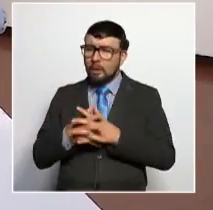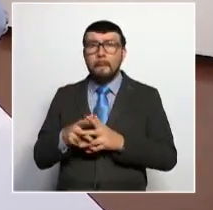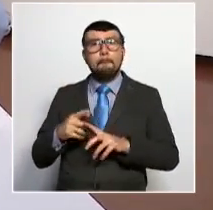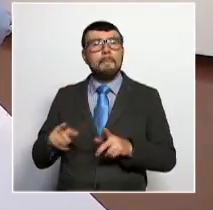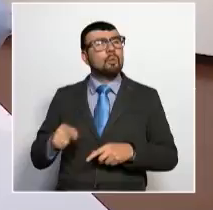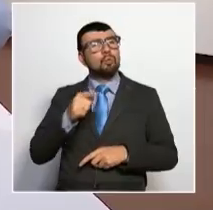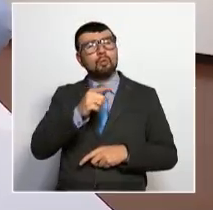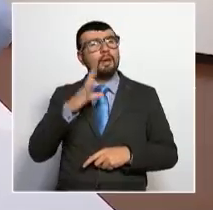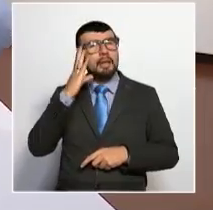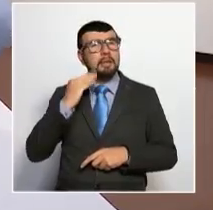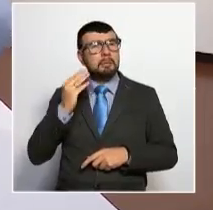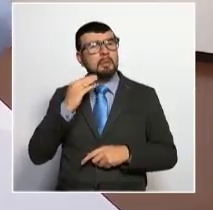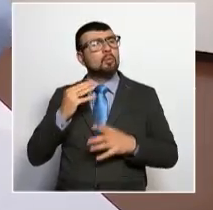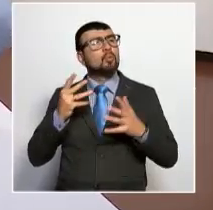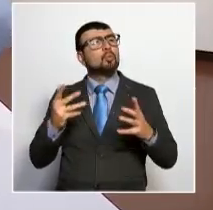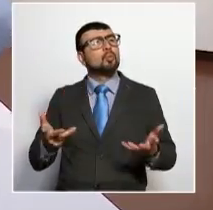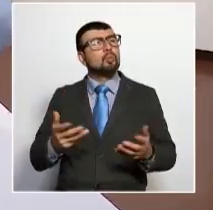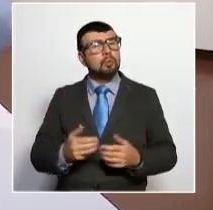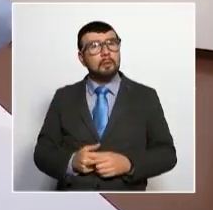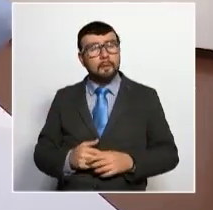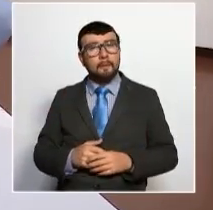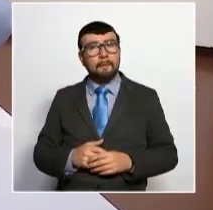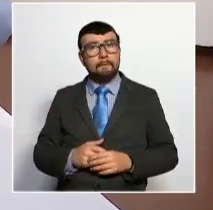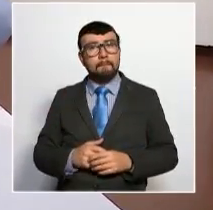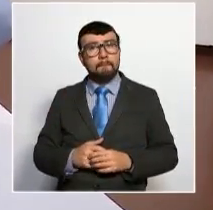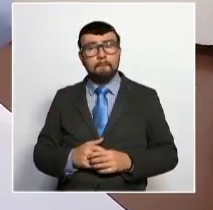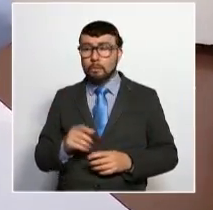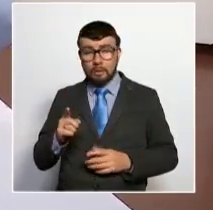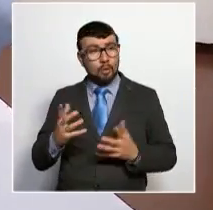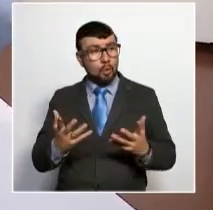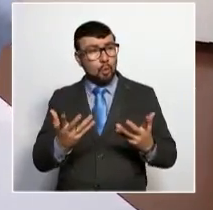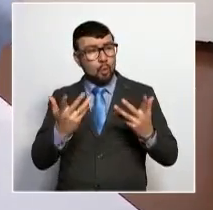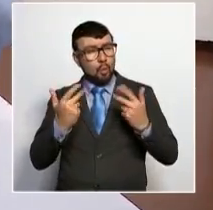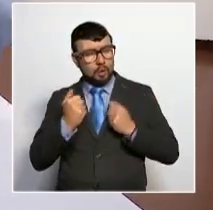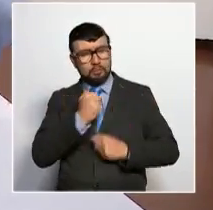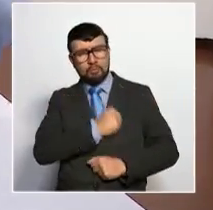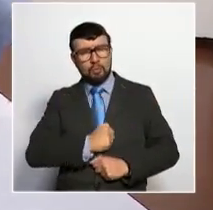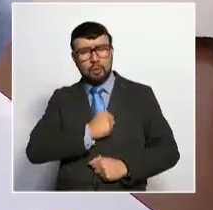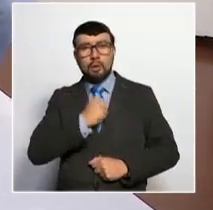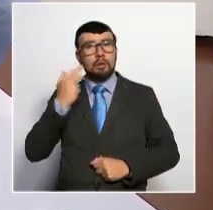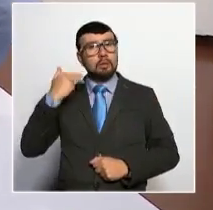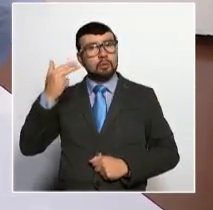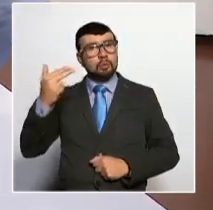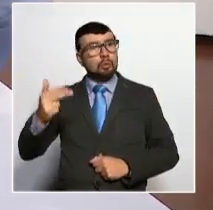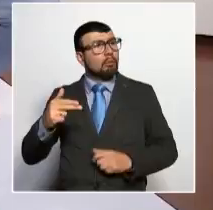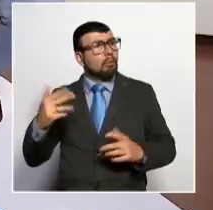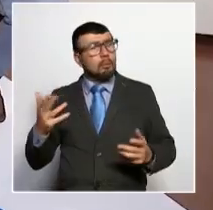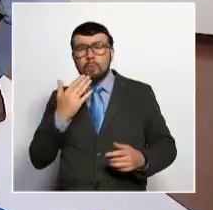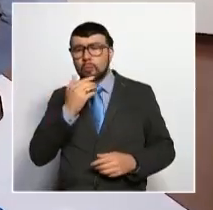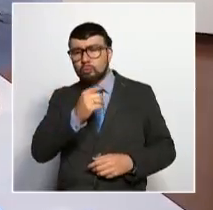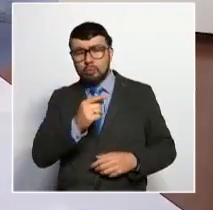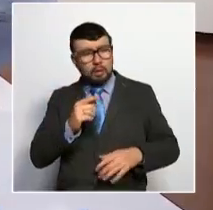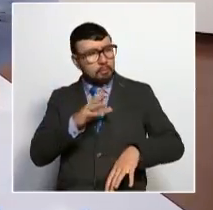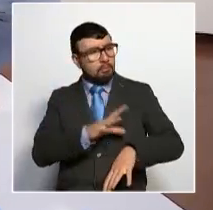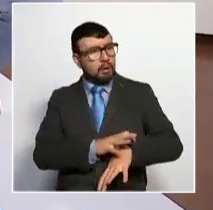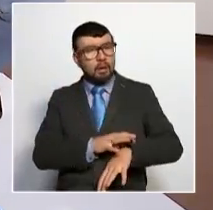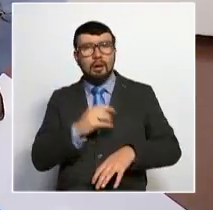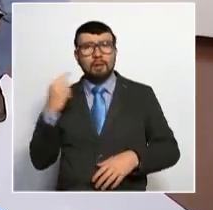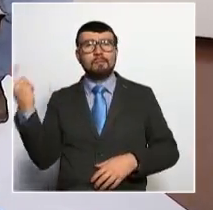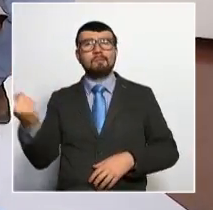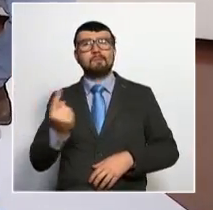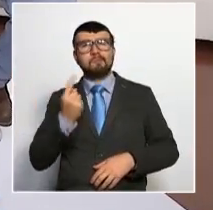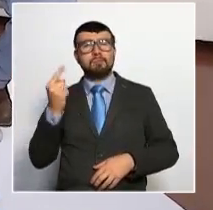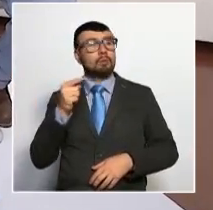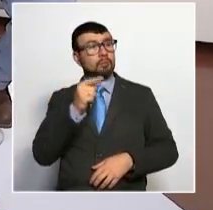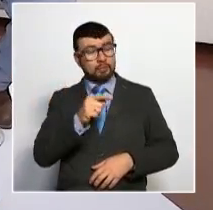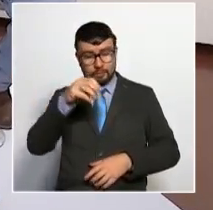suya, doctora Paula Andrea Gallego? Contemos un poco toda esa historia, desde cuando fue médica general, cuando hizo